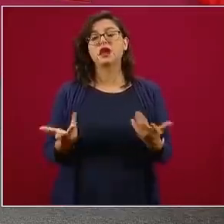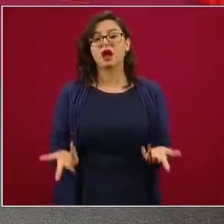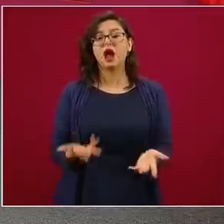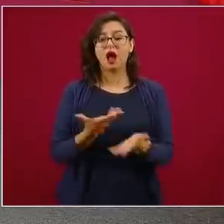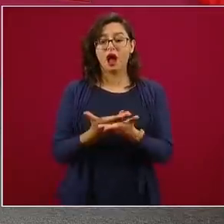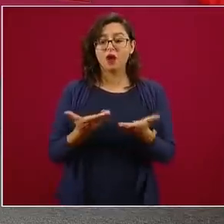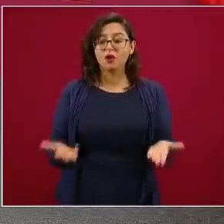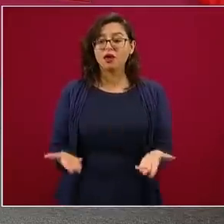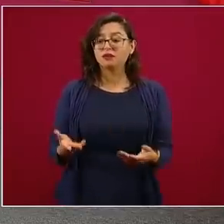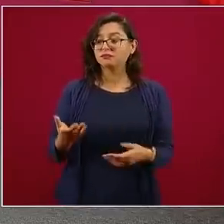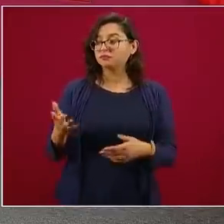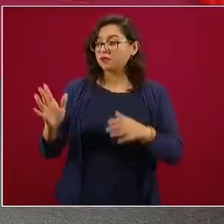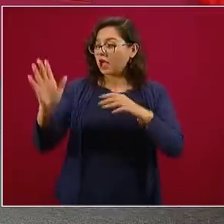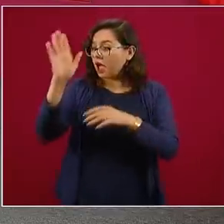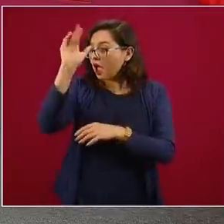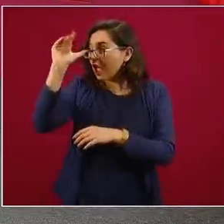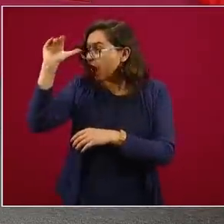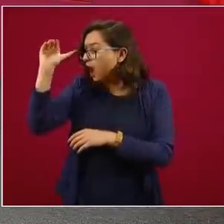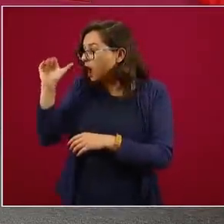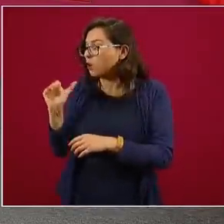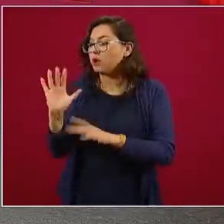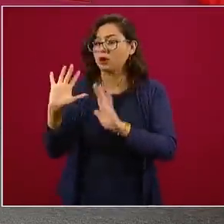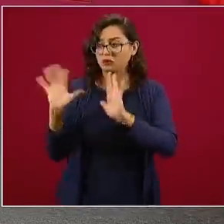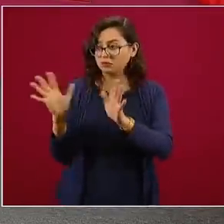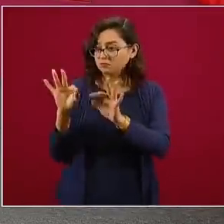significar una cantidad